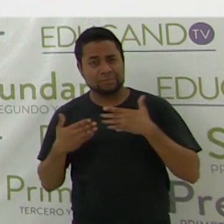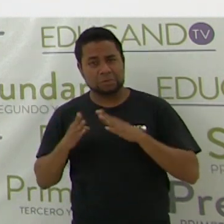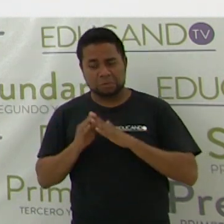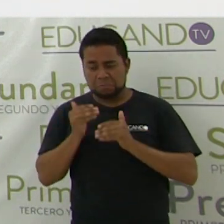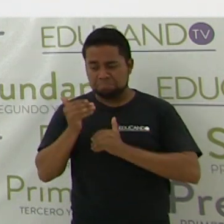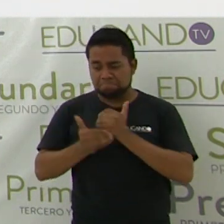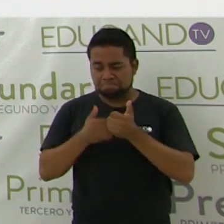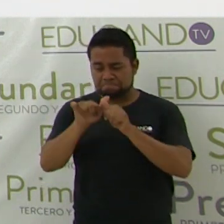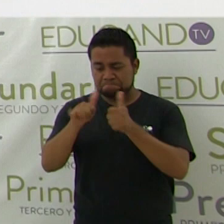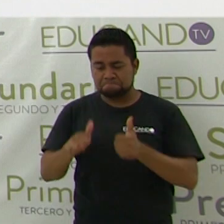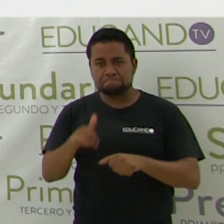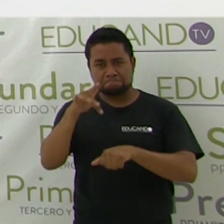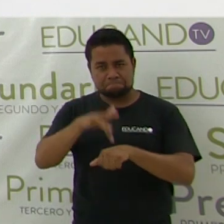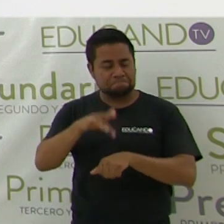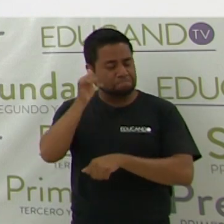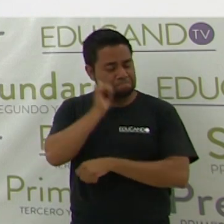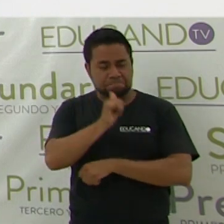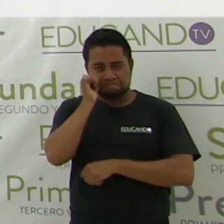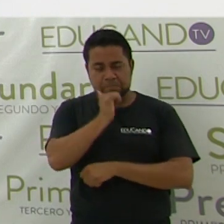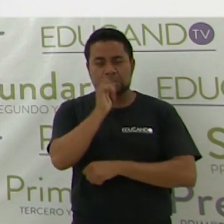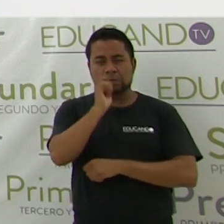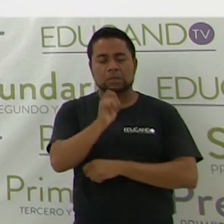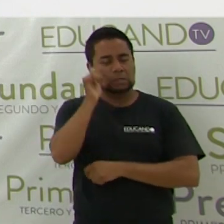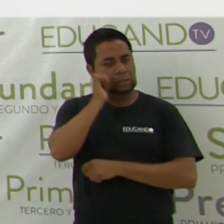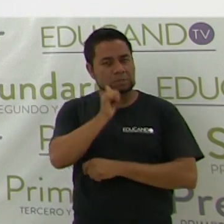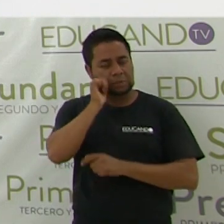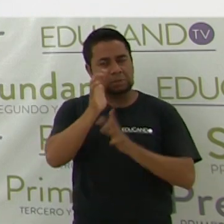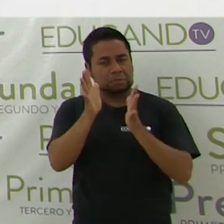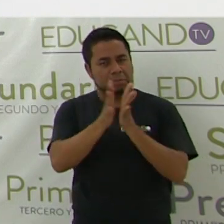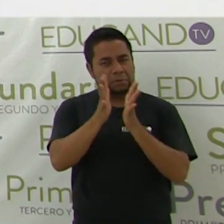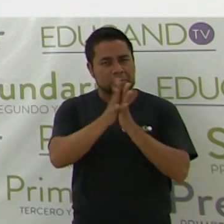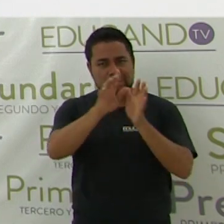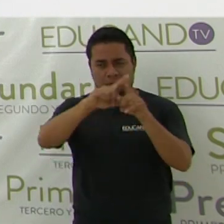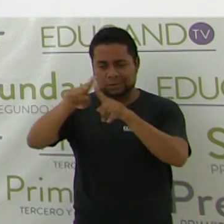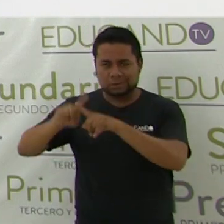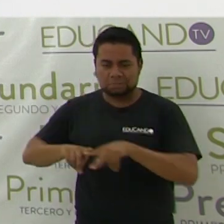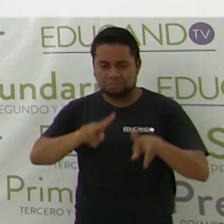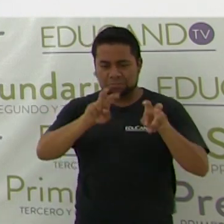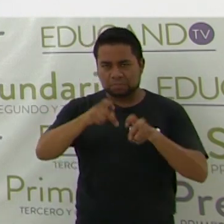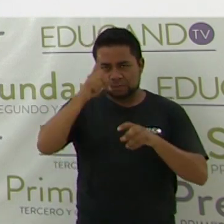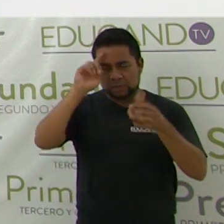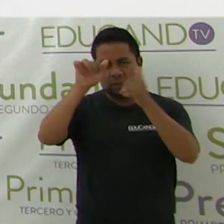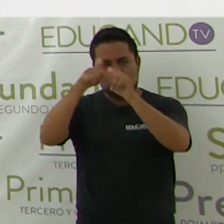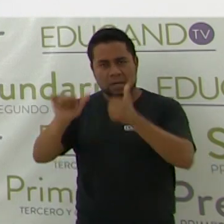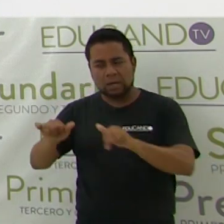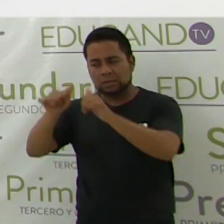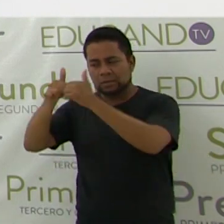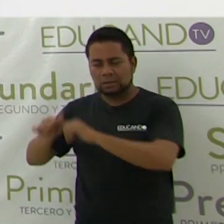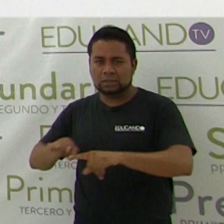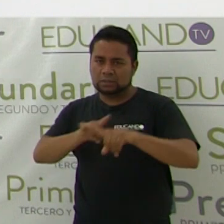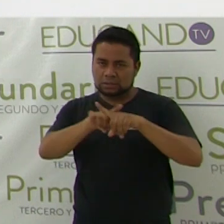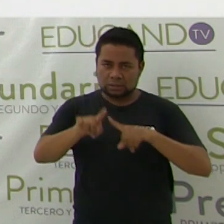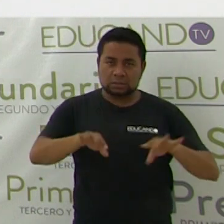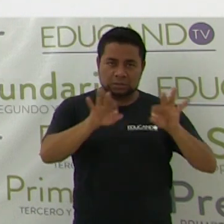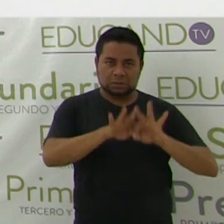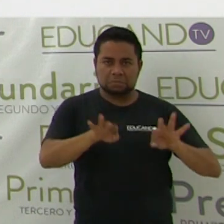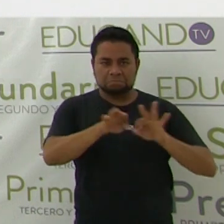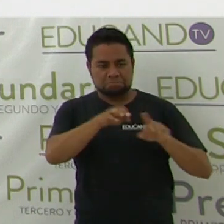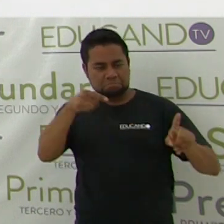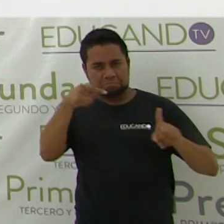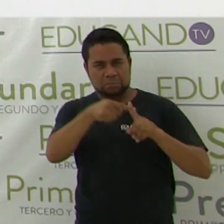procesos artísticos, han sido partícipes en todas las disciplinas de las bellas artes, especialmente en la